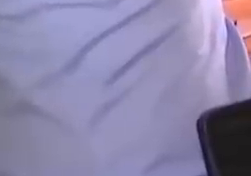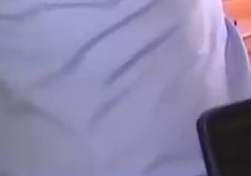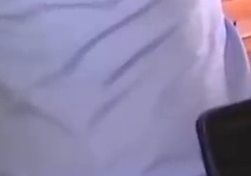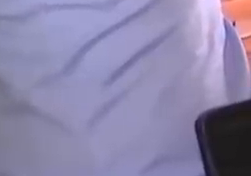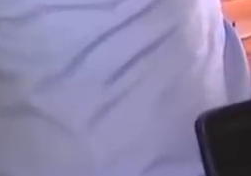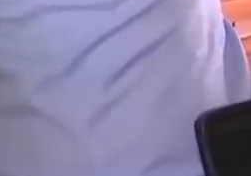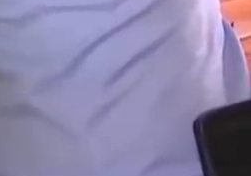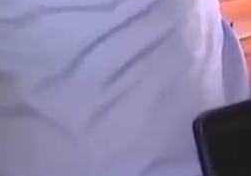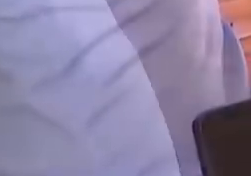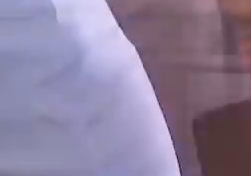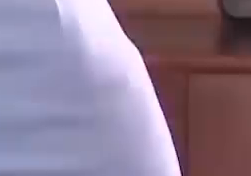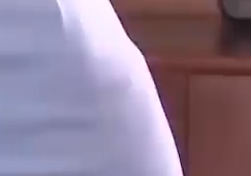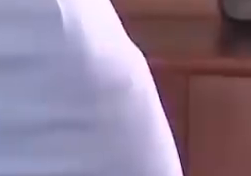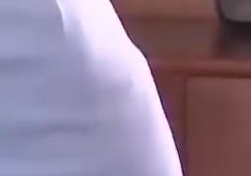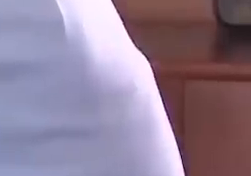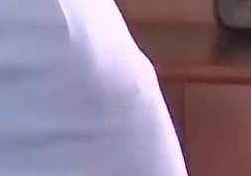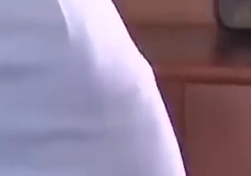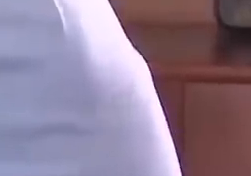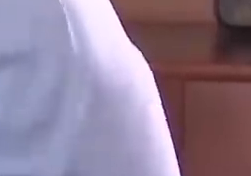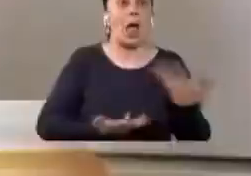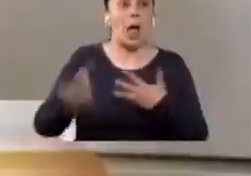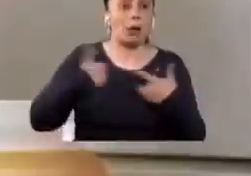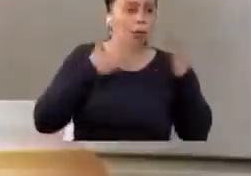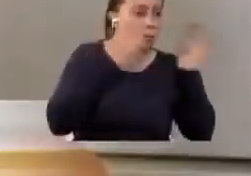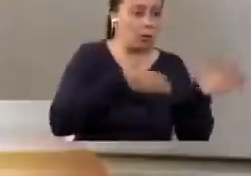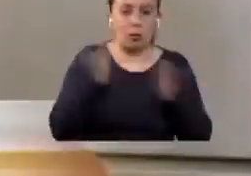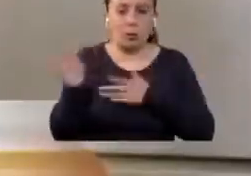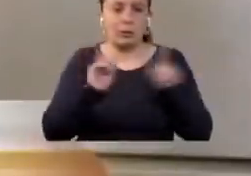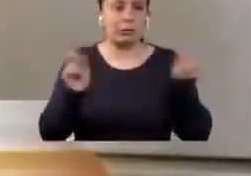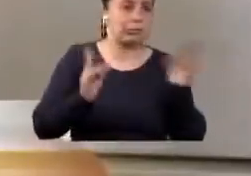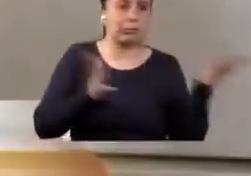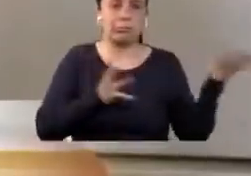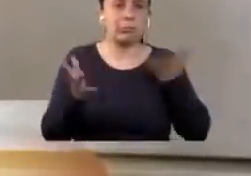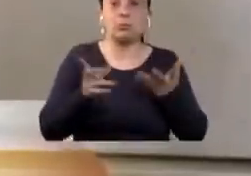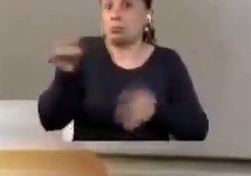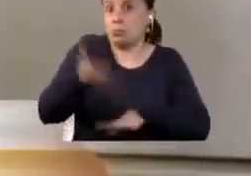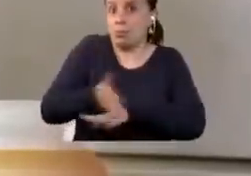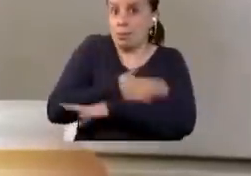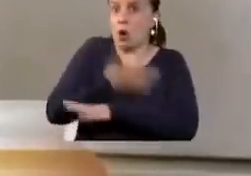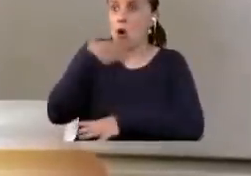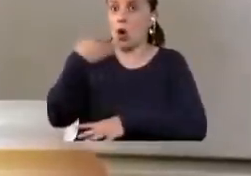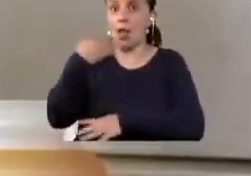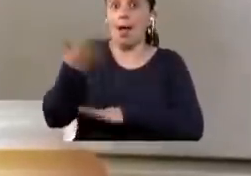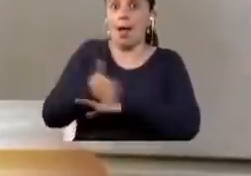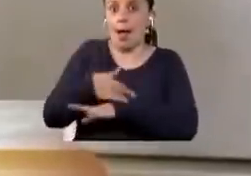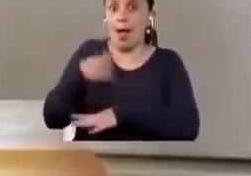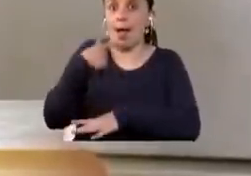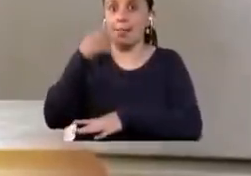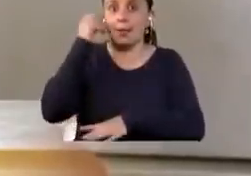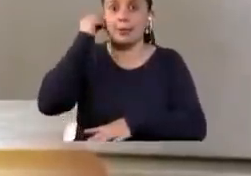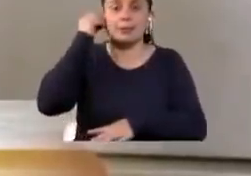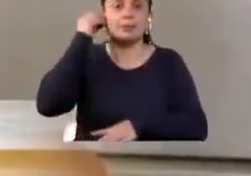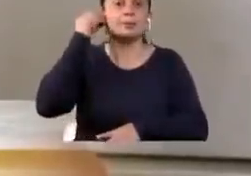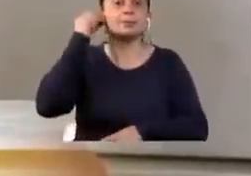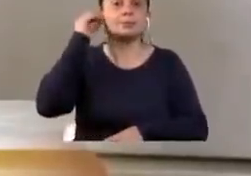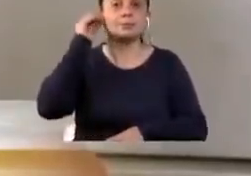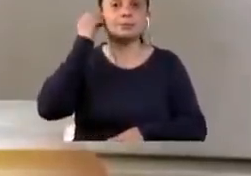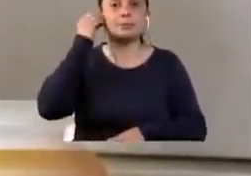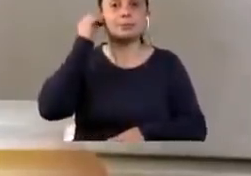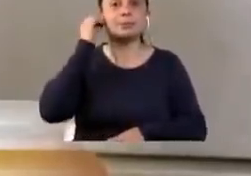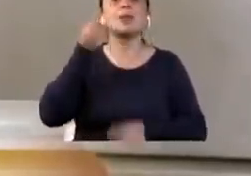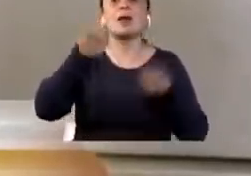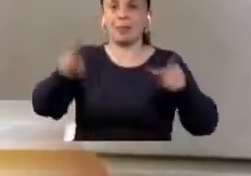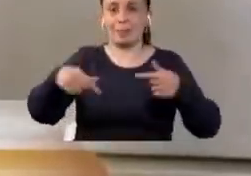cuyas grabaciones reveló en su momento Noticias 1. Y en ese entonces también dije que en los bolsillos del